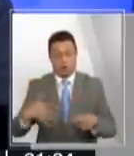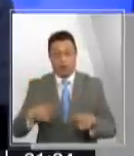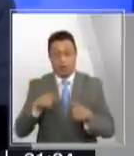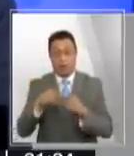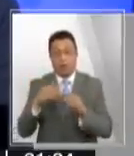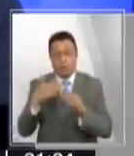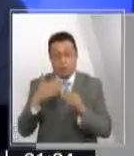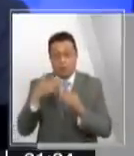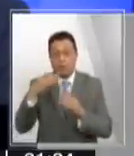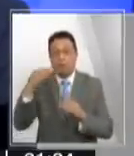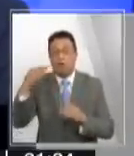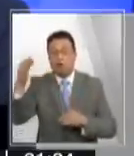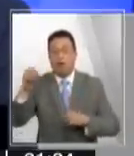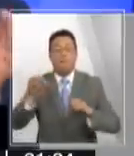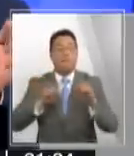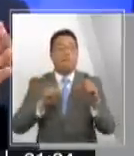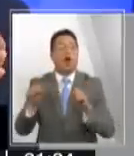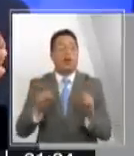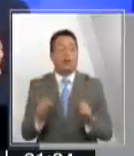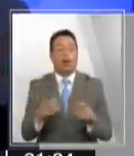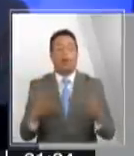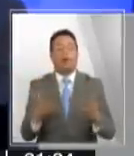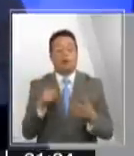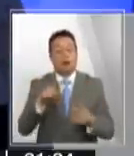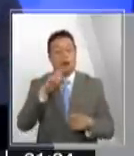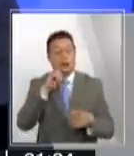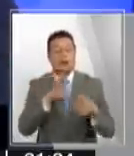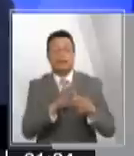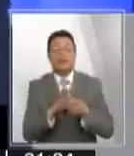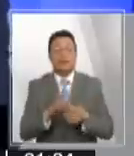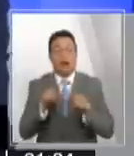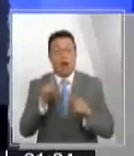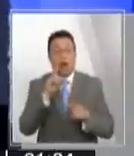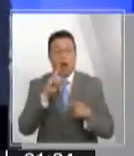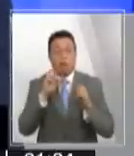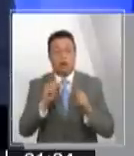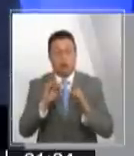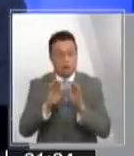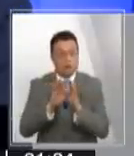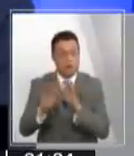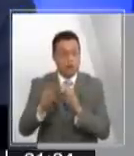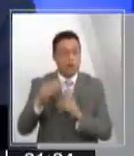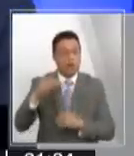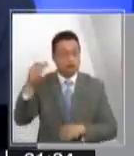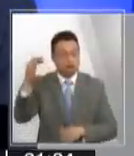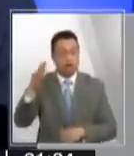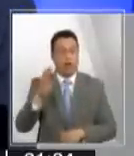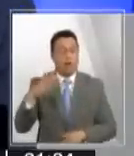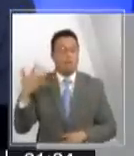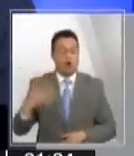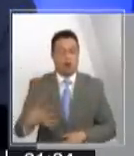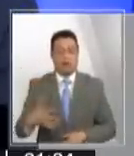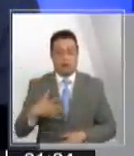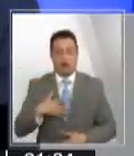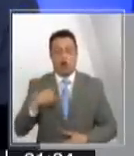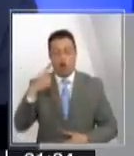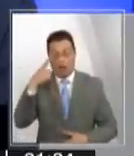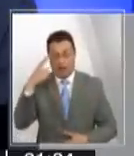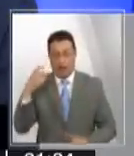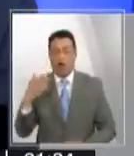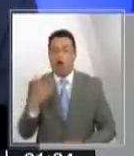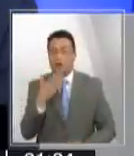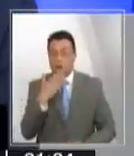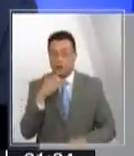proyección política que viene hacia adelante, porque significa entonces que hay una posibilidad de proyección que es muy significativa. Creo también que